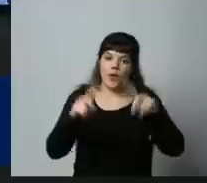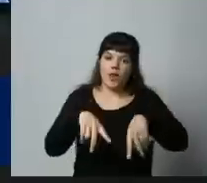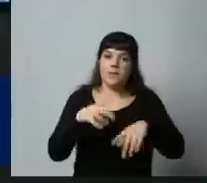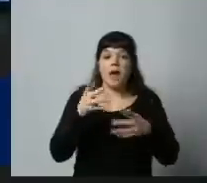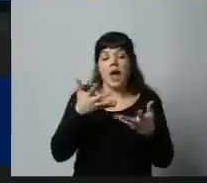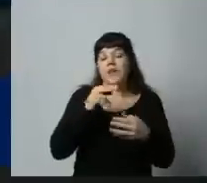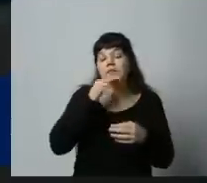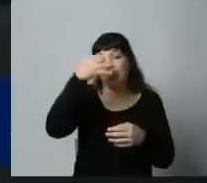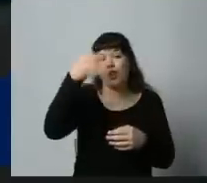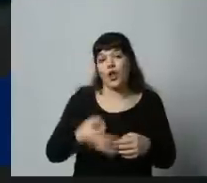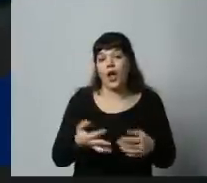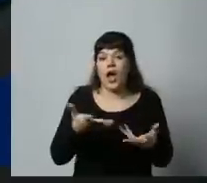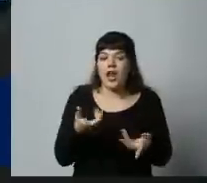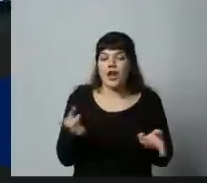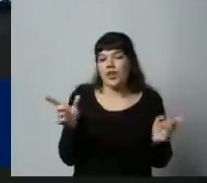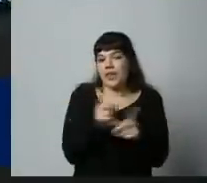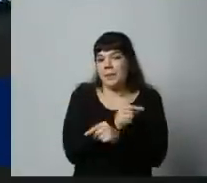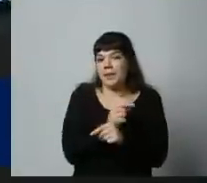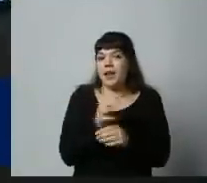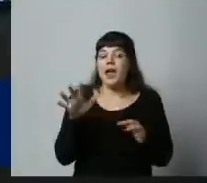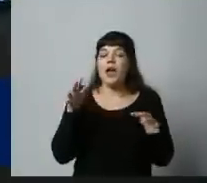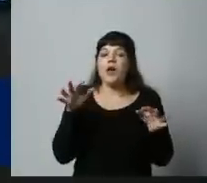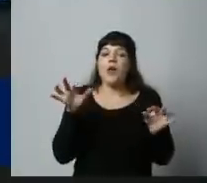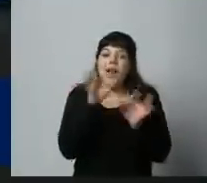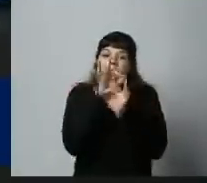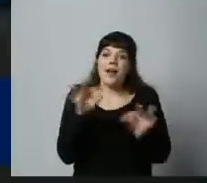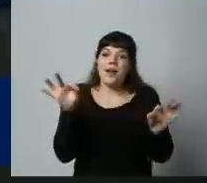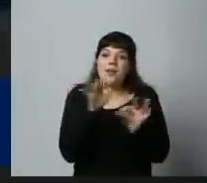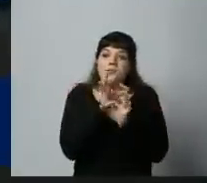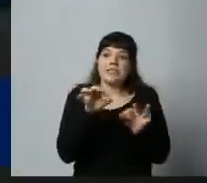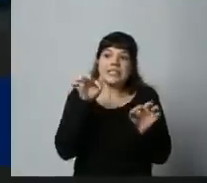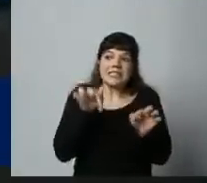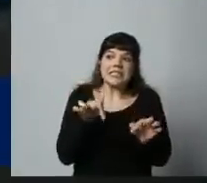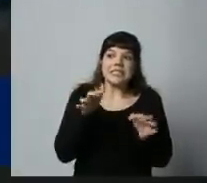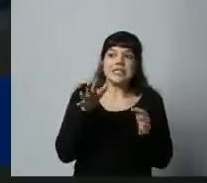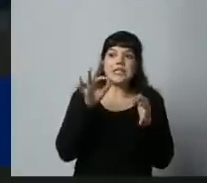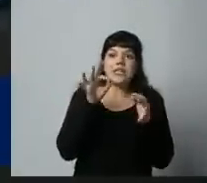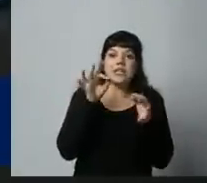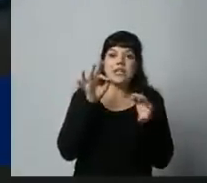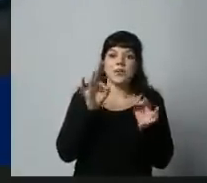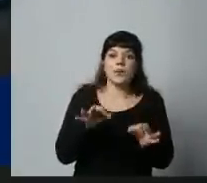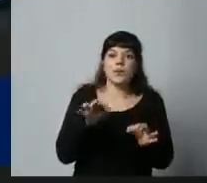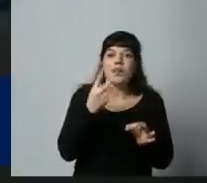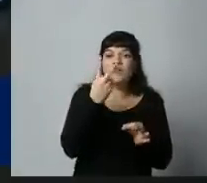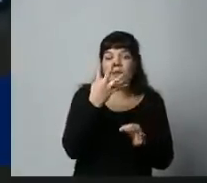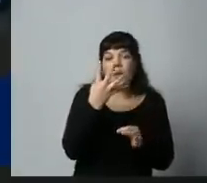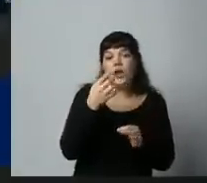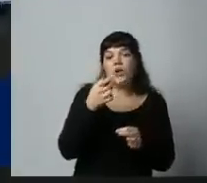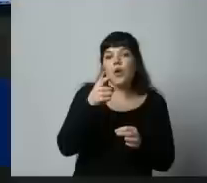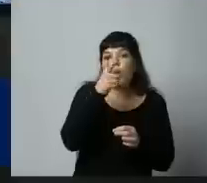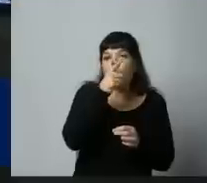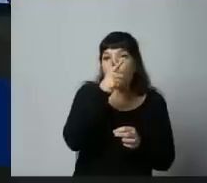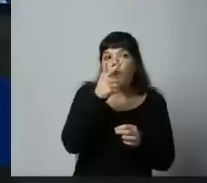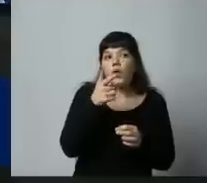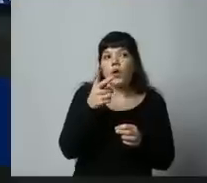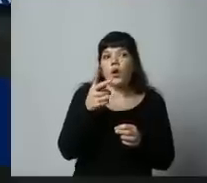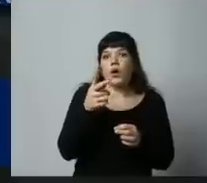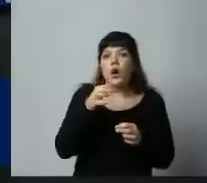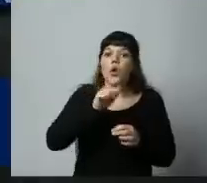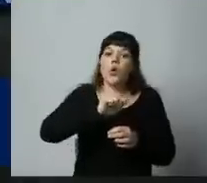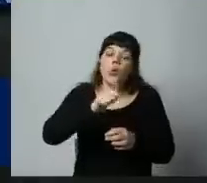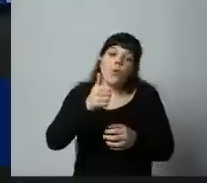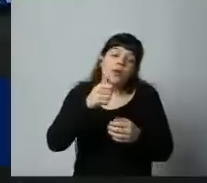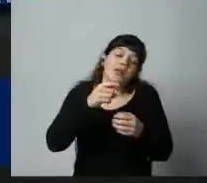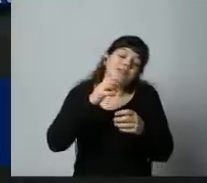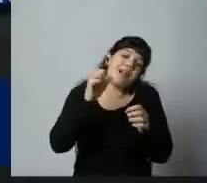viernes nos vamos a ir con una canción en este caso hoy 24 de Julio cumpliría años el maestro Daniel